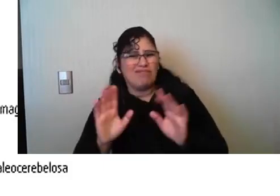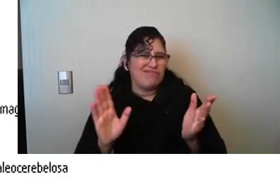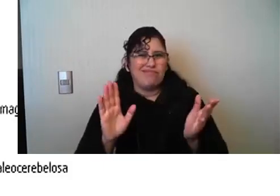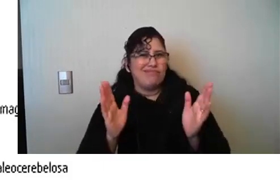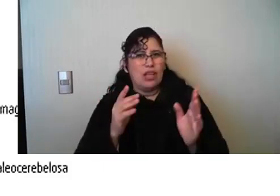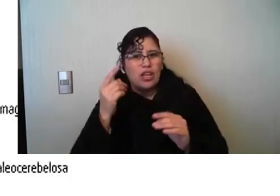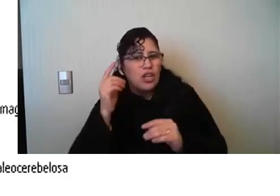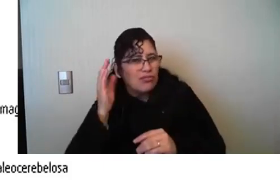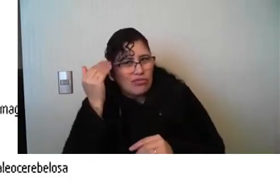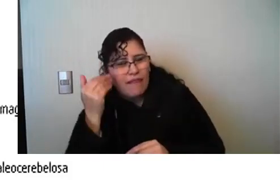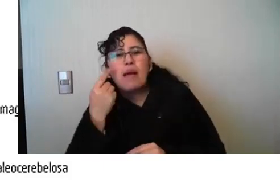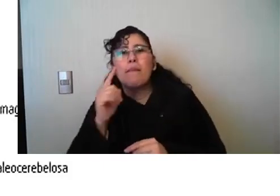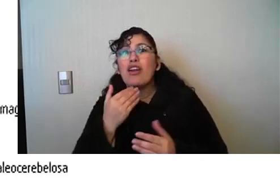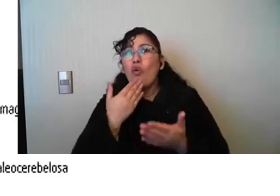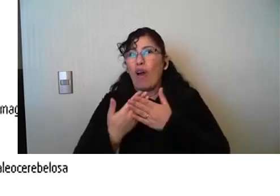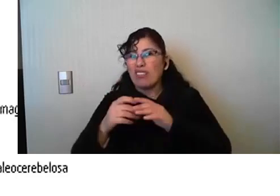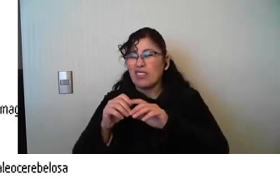movimientos. ¿Ya?